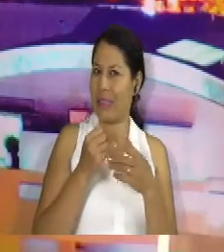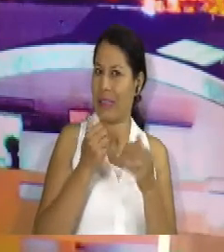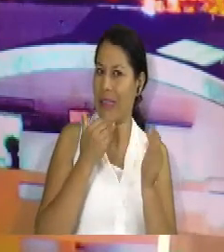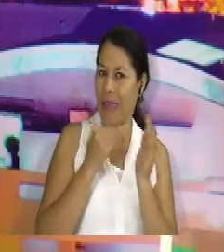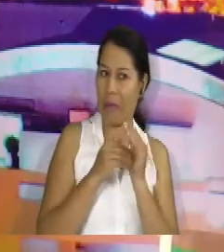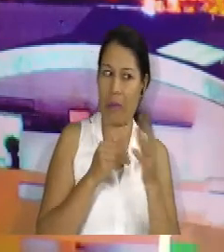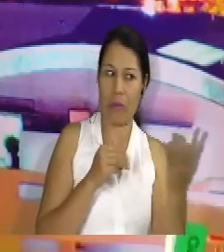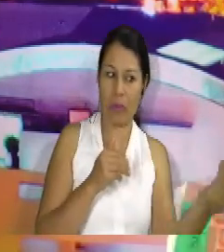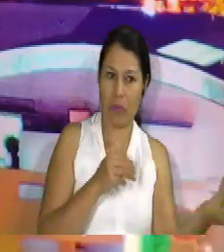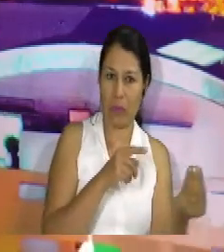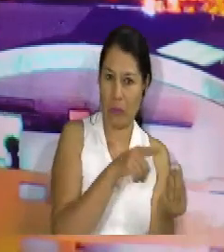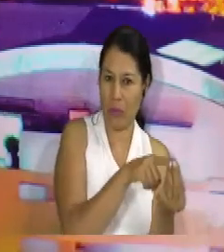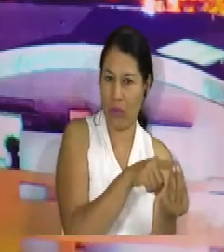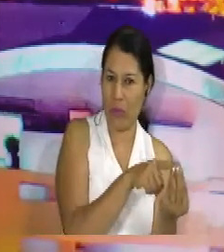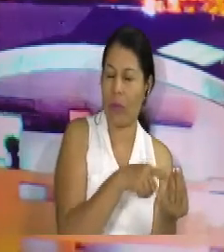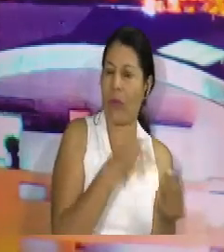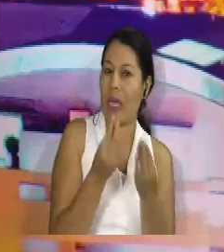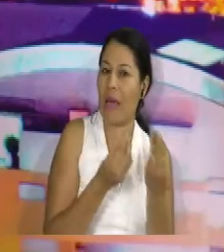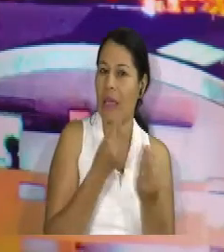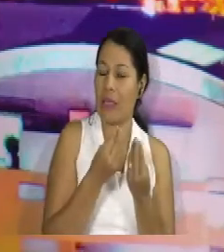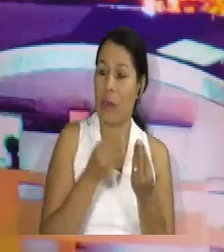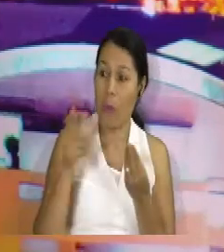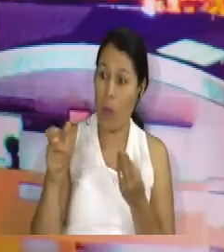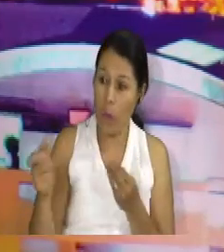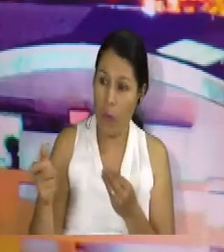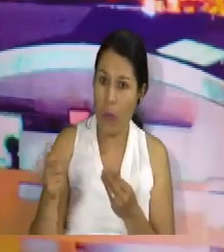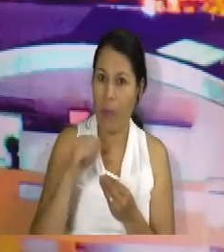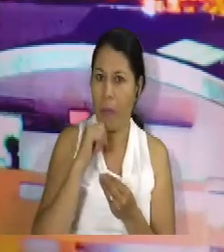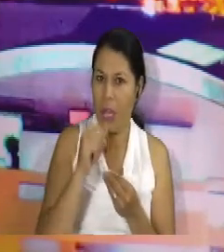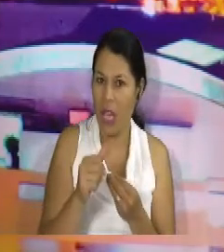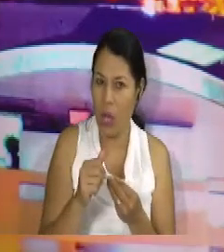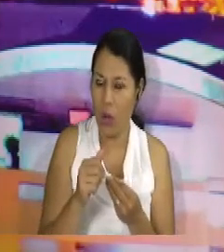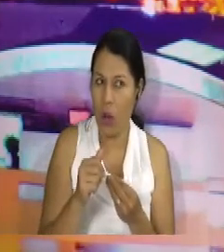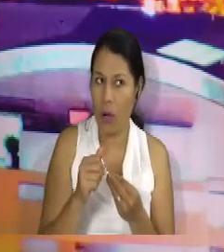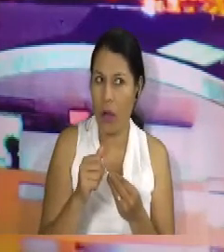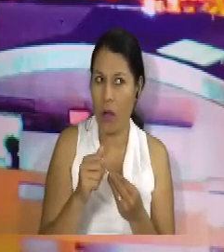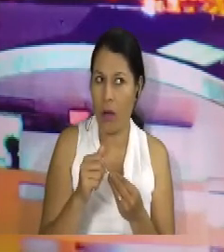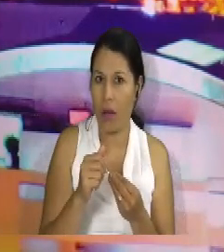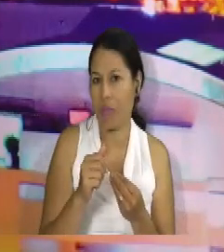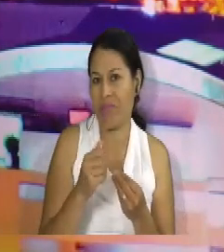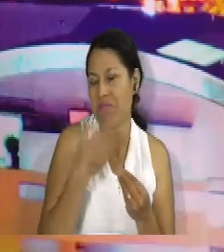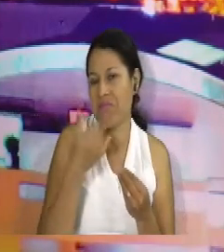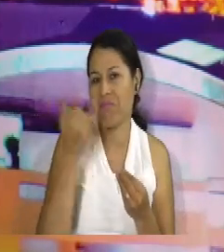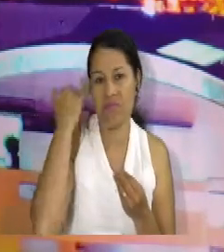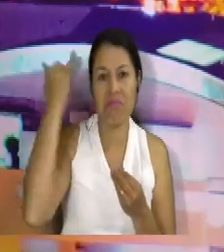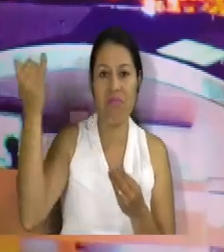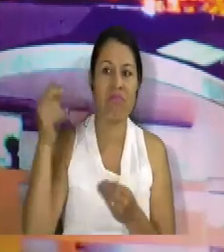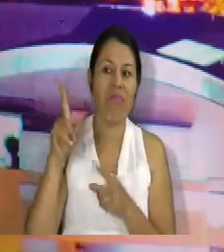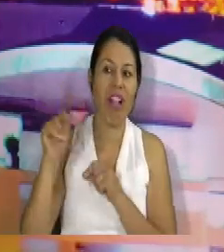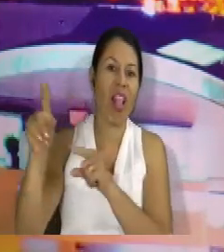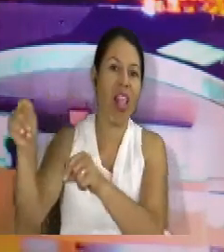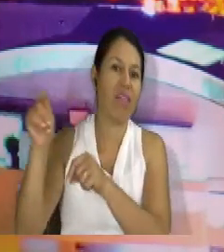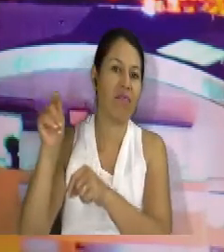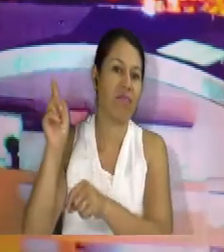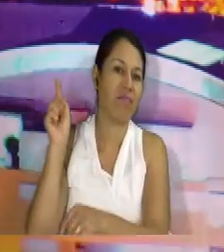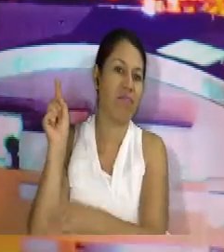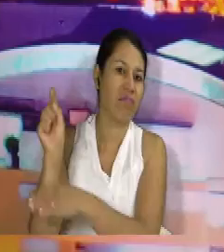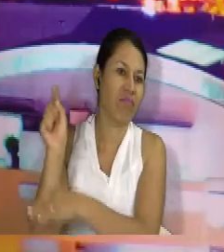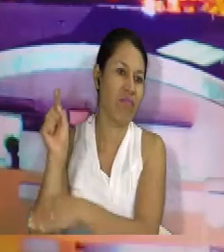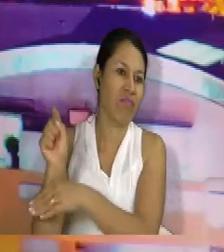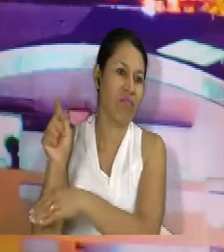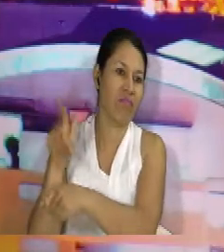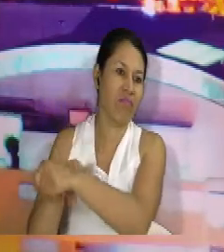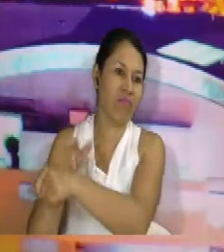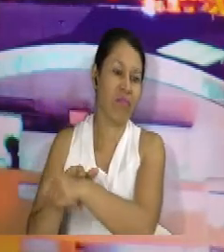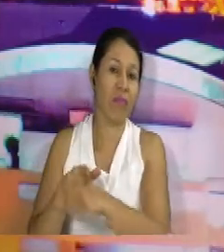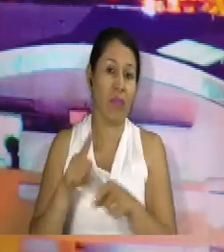vamos a judicializarlo para ponerlo en el escarnio público. Y mi único capital que yo tengo no es económico, como lo he dicho, sí, sino es moral y